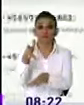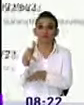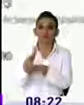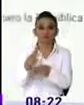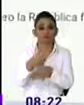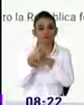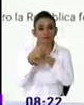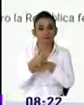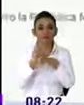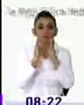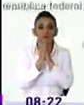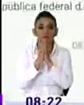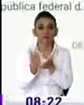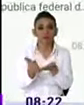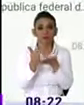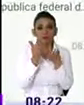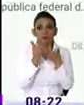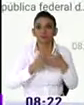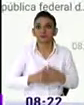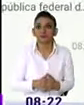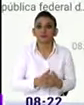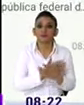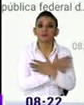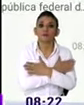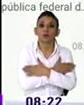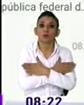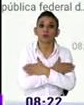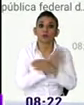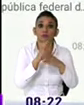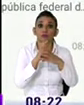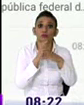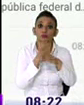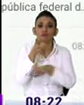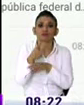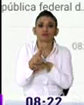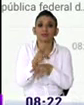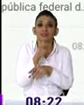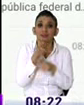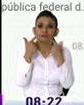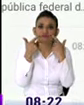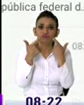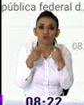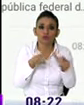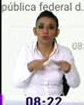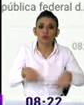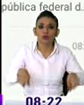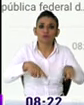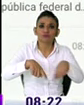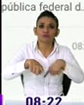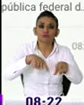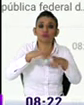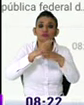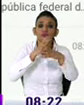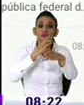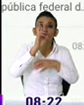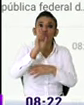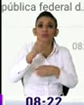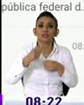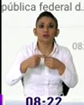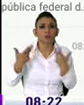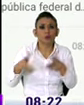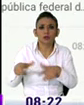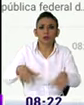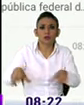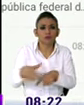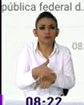ayuda necesaria. Saludos, interprovincial atascado. ¿Quién revisa la ruta de estos buses del sur de Quito? Se van por donde quiera